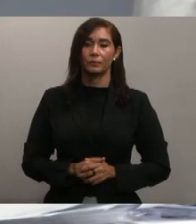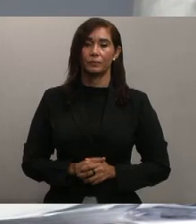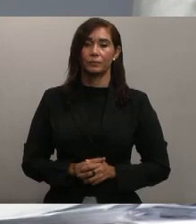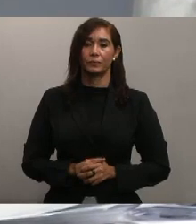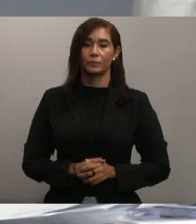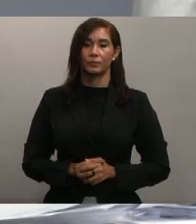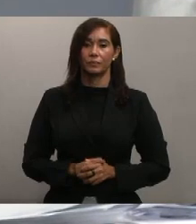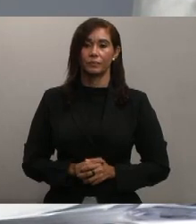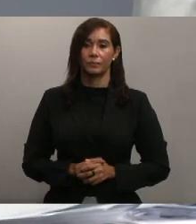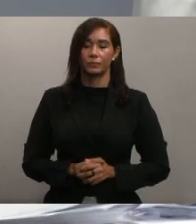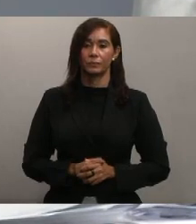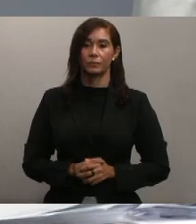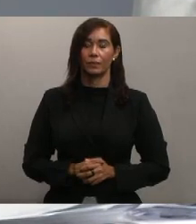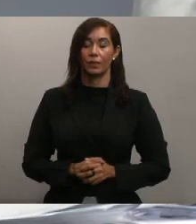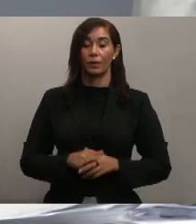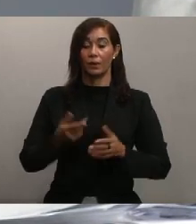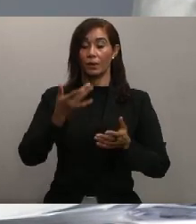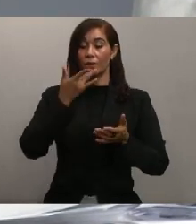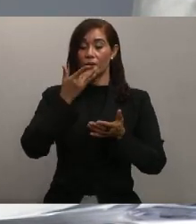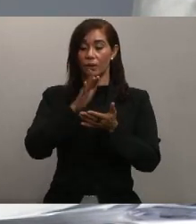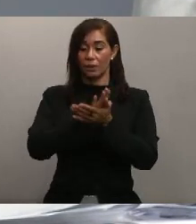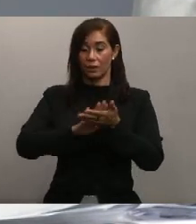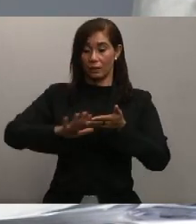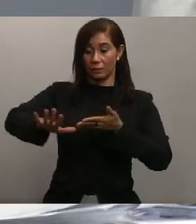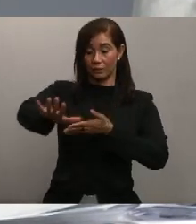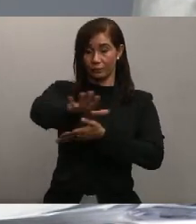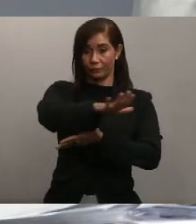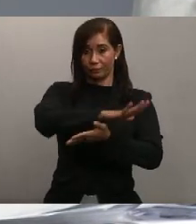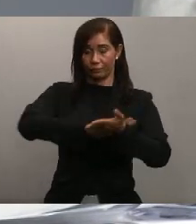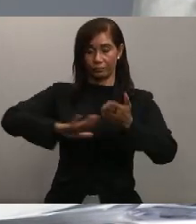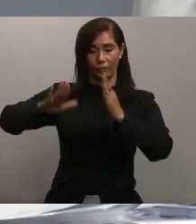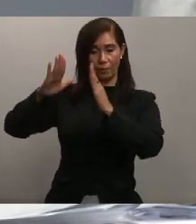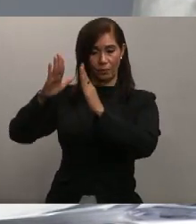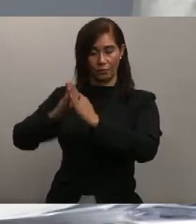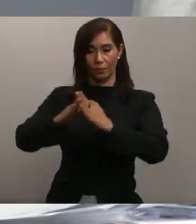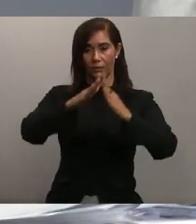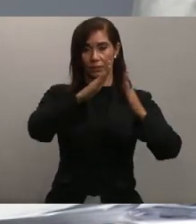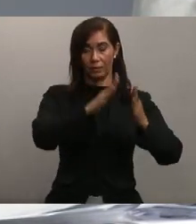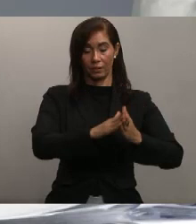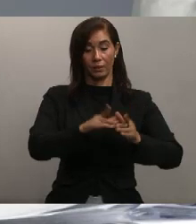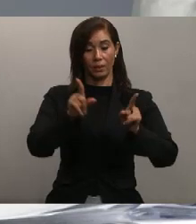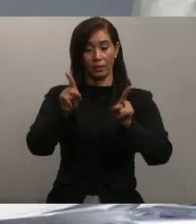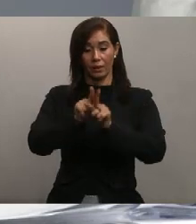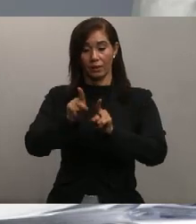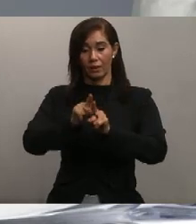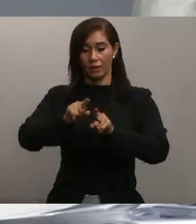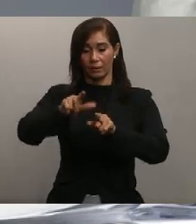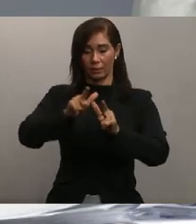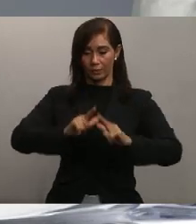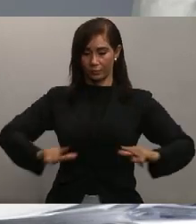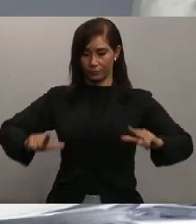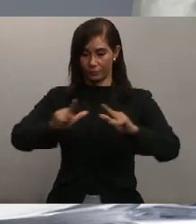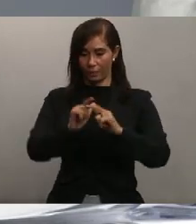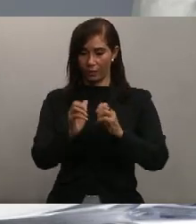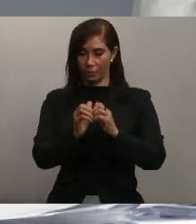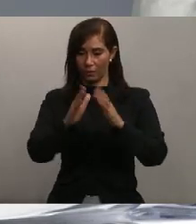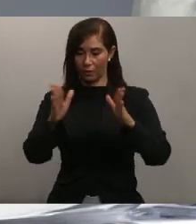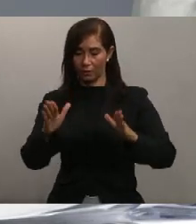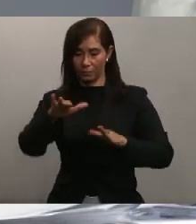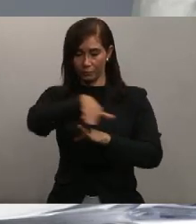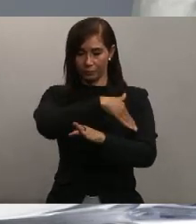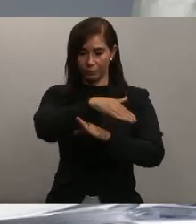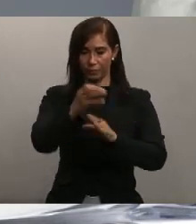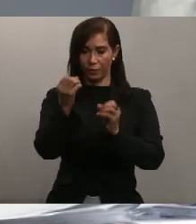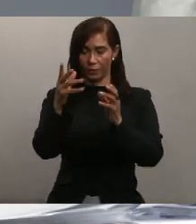aplicación de medidas de higiene intradomiciliarias y en los centros de alta frecuencia de